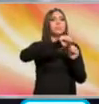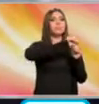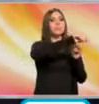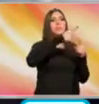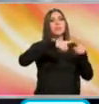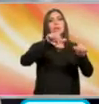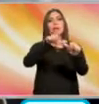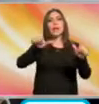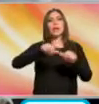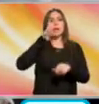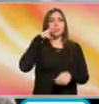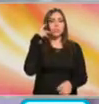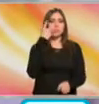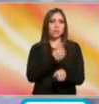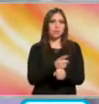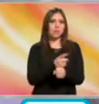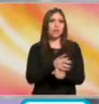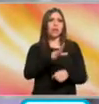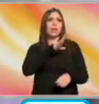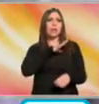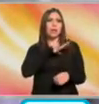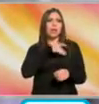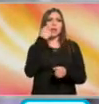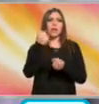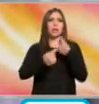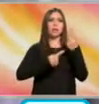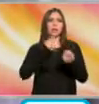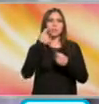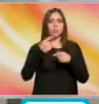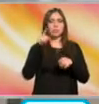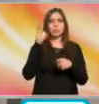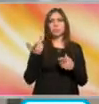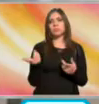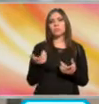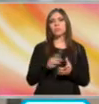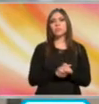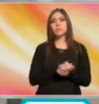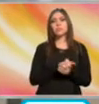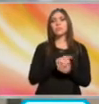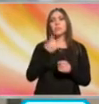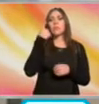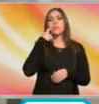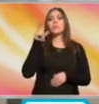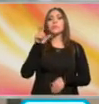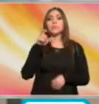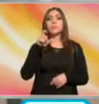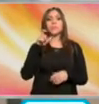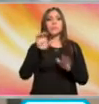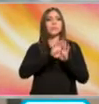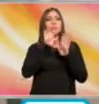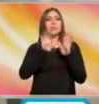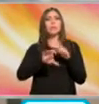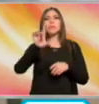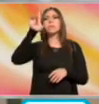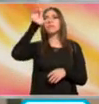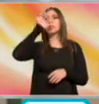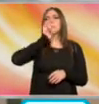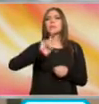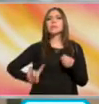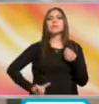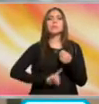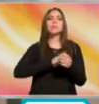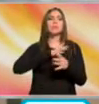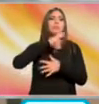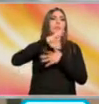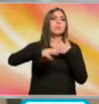voluntariado. Tenemos asistenciales, es decir, hay un rango de respuesta, por ejemplo en desastres, donde en los